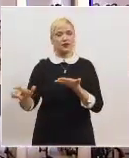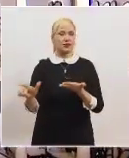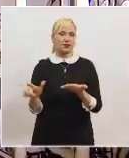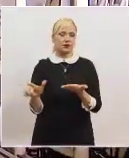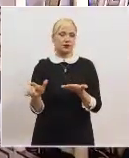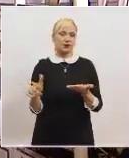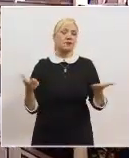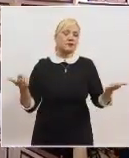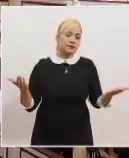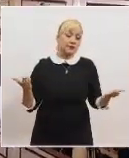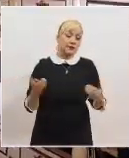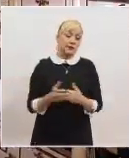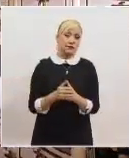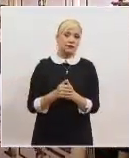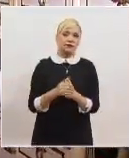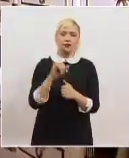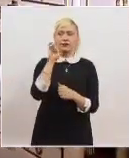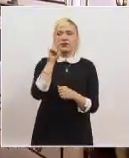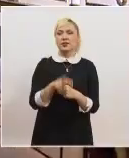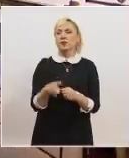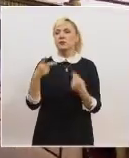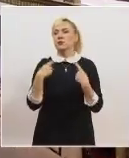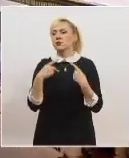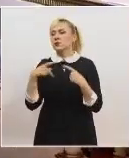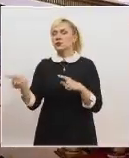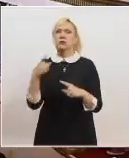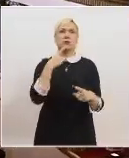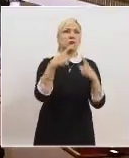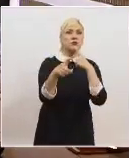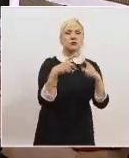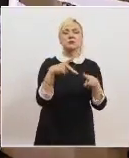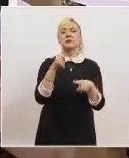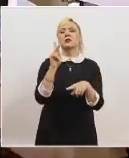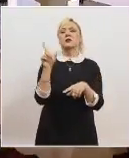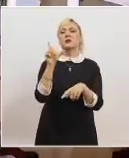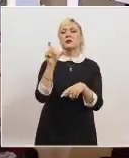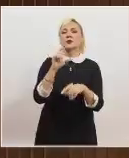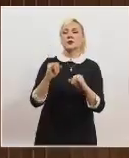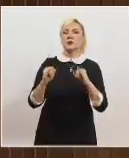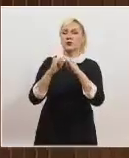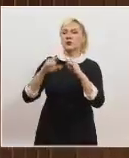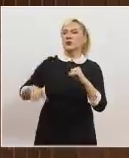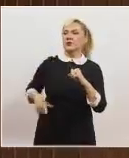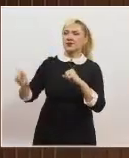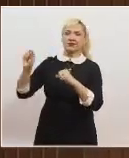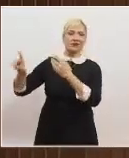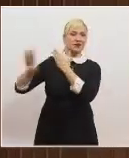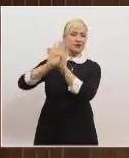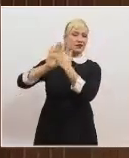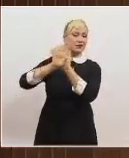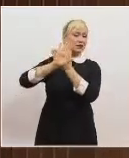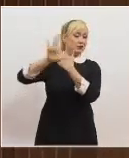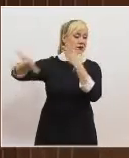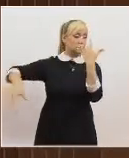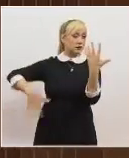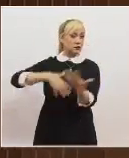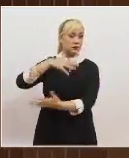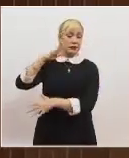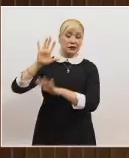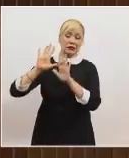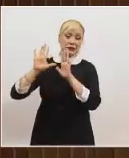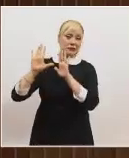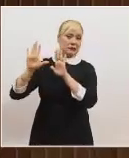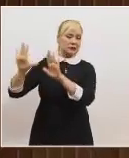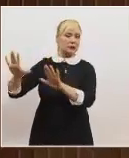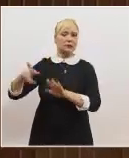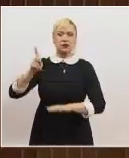la ciudadanía frente a las instituciones públicas son cada vez mayores y frecuentes y se agravan por los problemas estructurales que aquejan